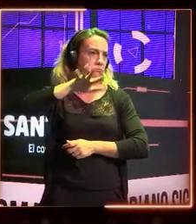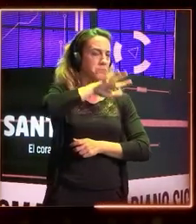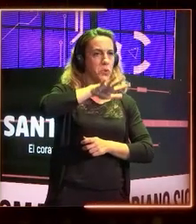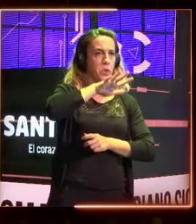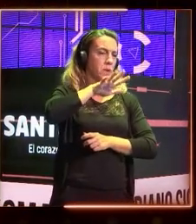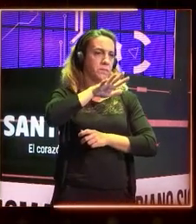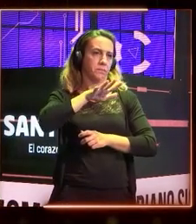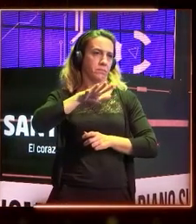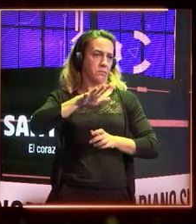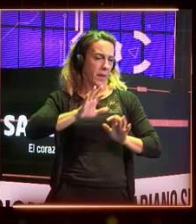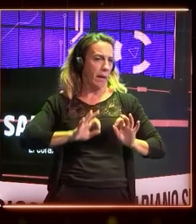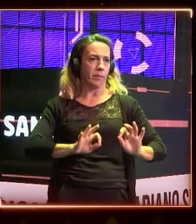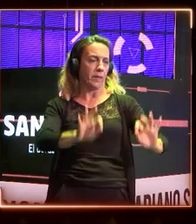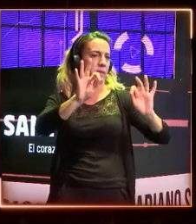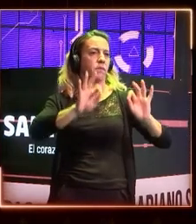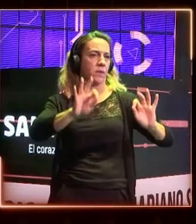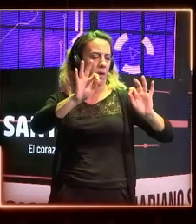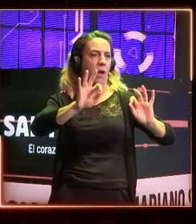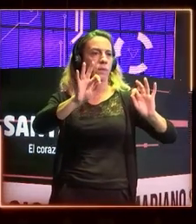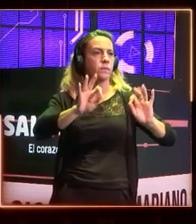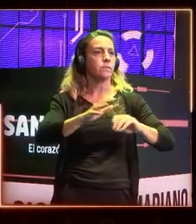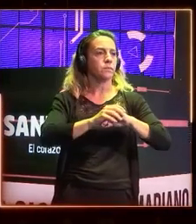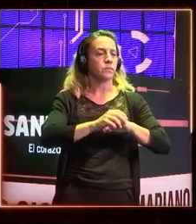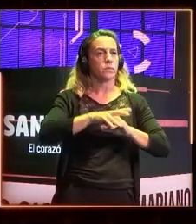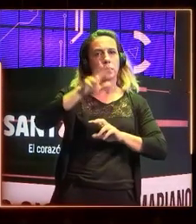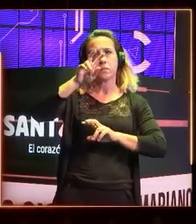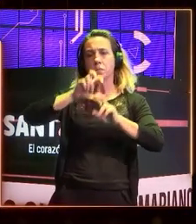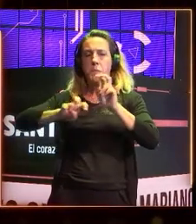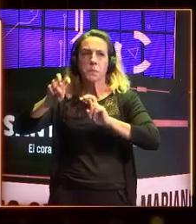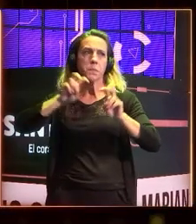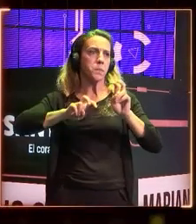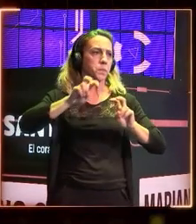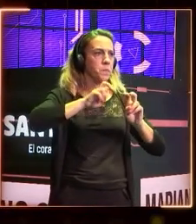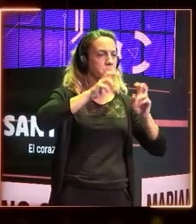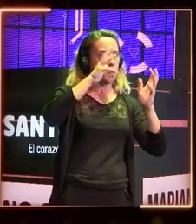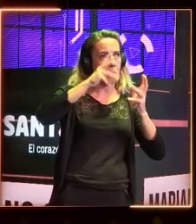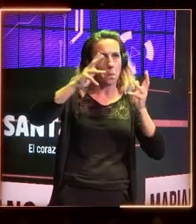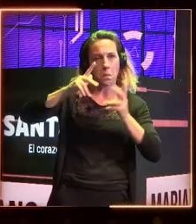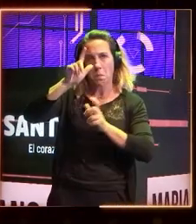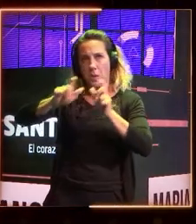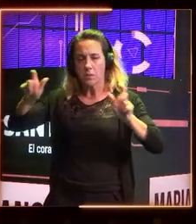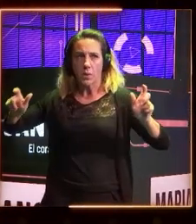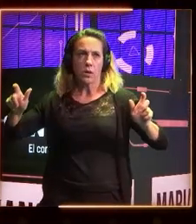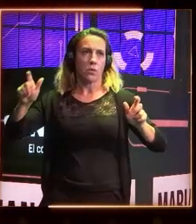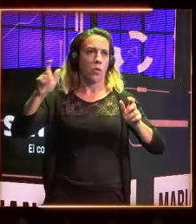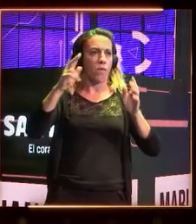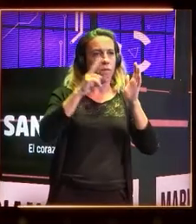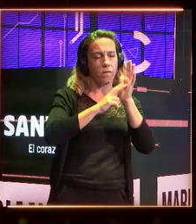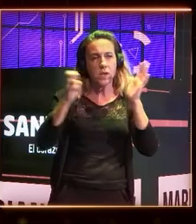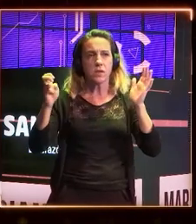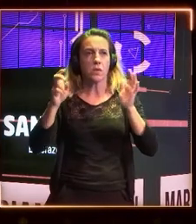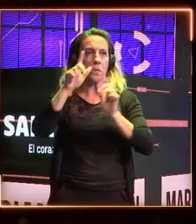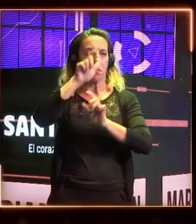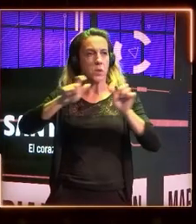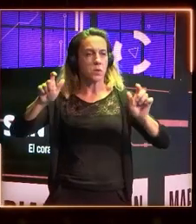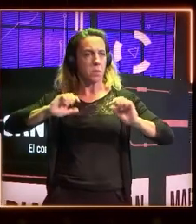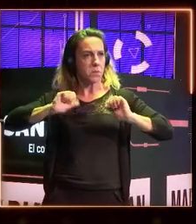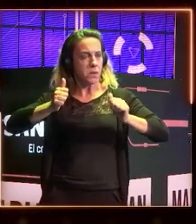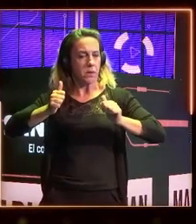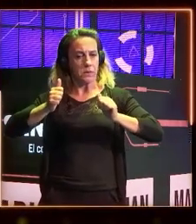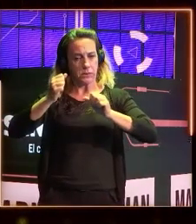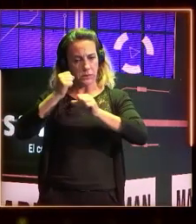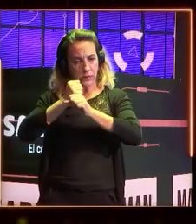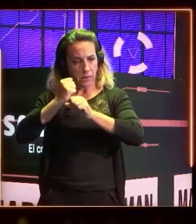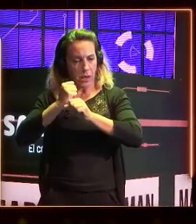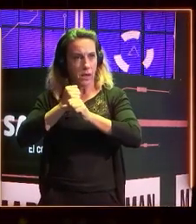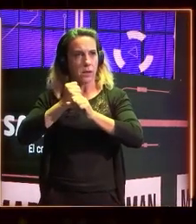ingleses en busca sobre todo de matemáticos y matemáticas también físicos eh gente que empezaba a trabajar la criptología y